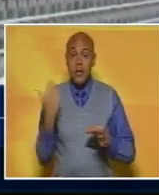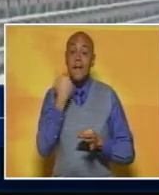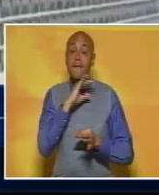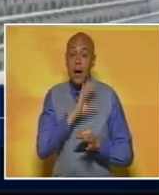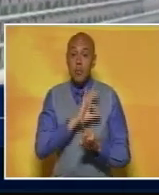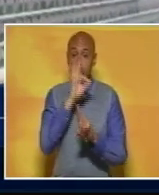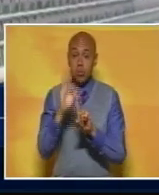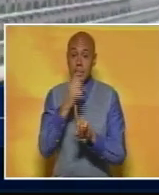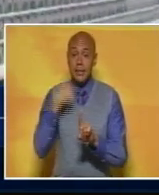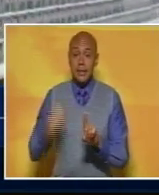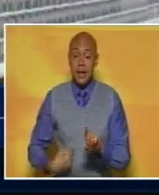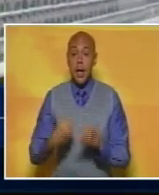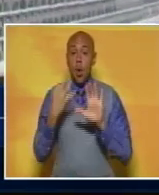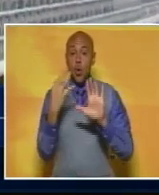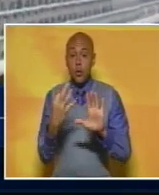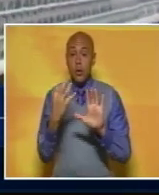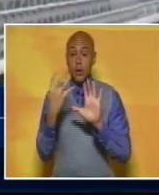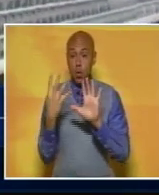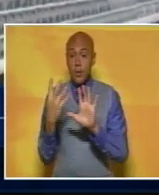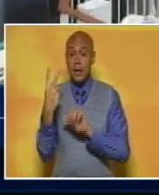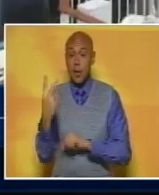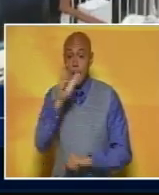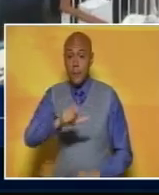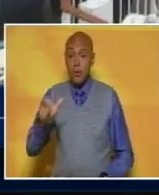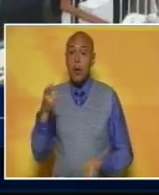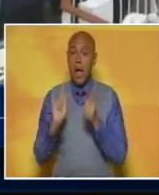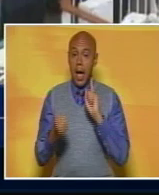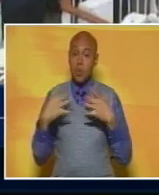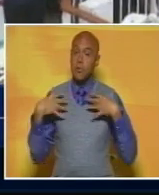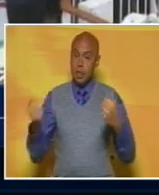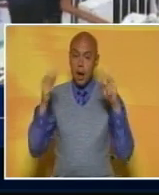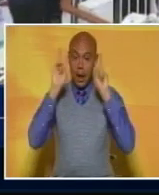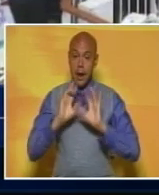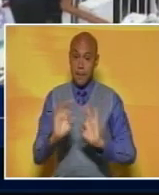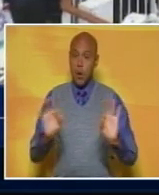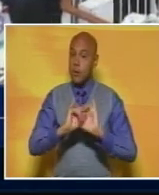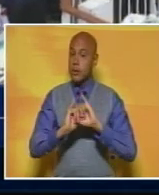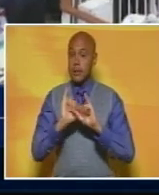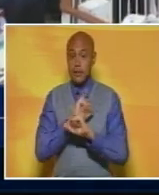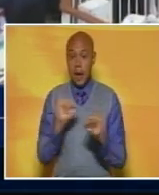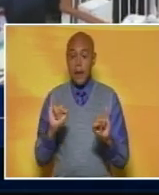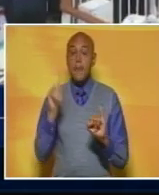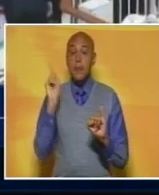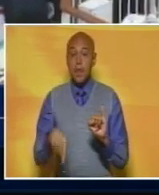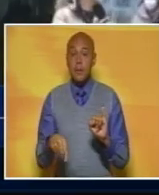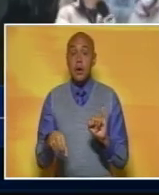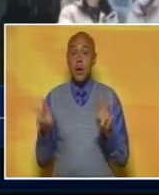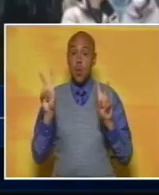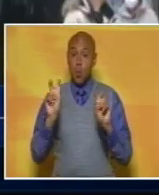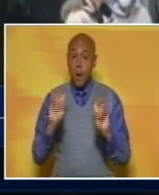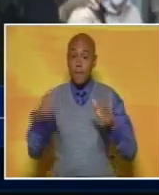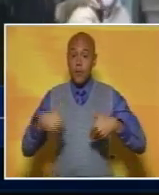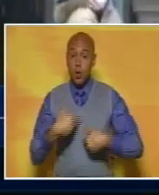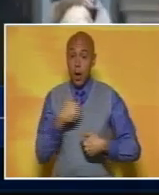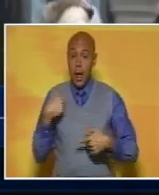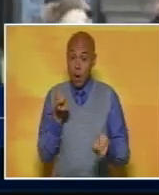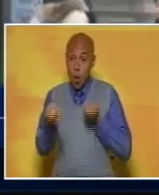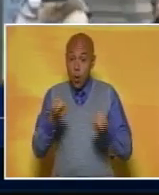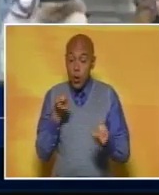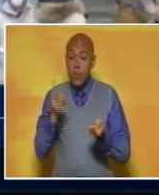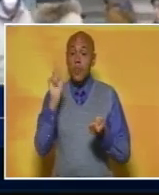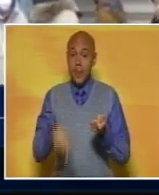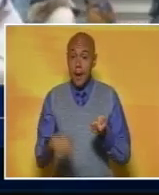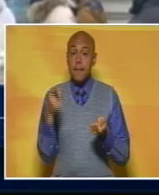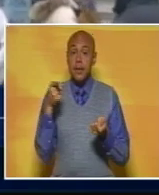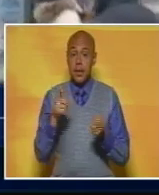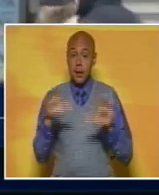que 892 personas han sido dadas de alta. En un nuevo esfuerzo para contener la crisis, el